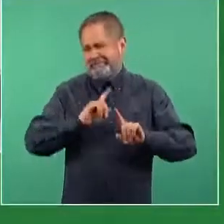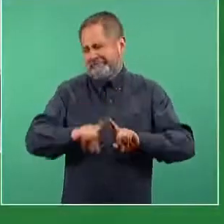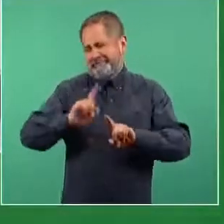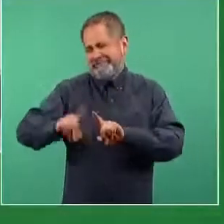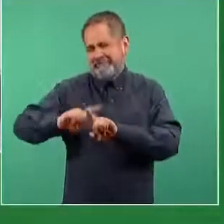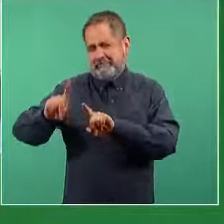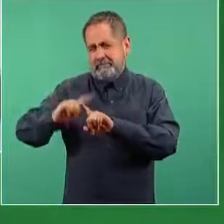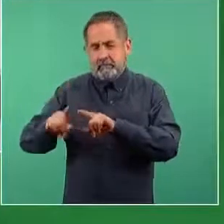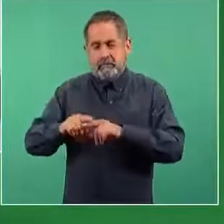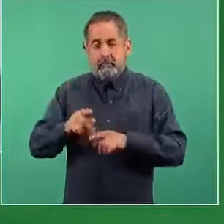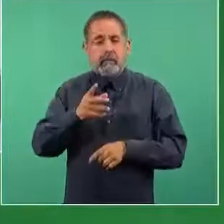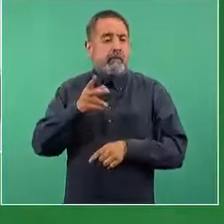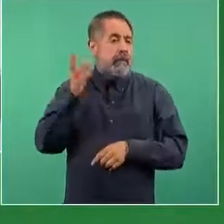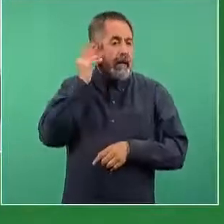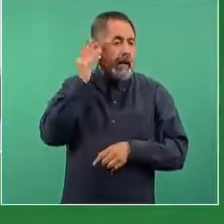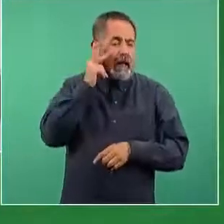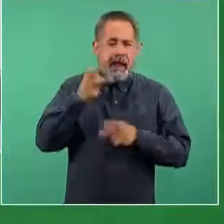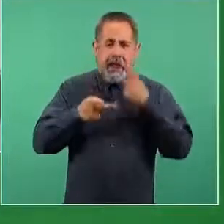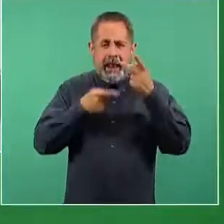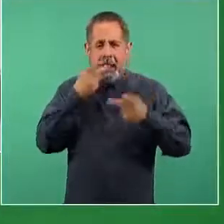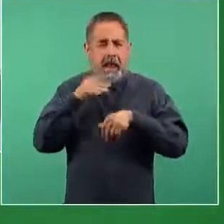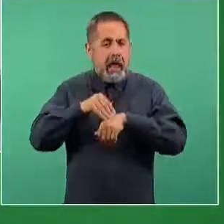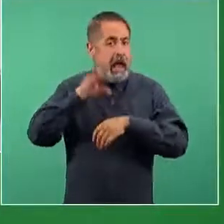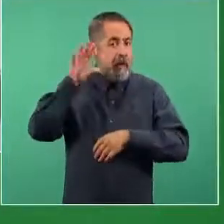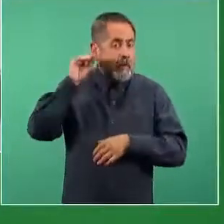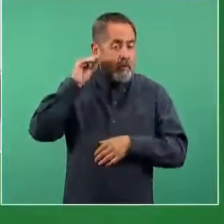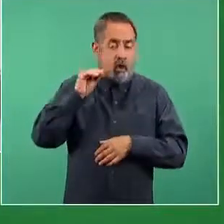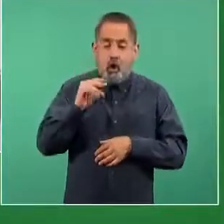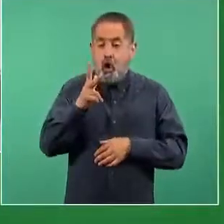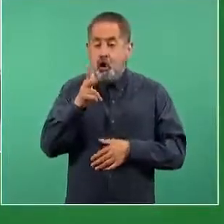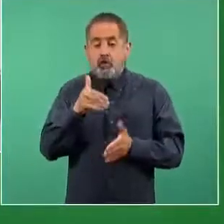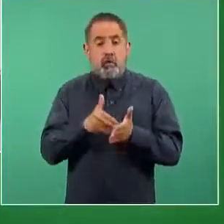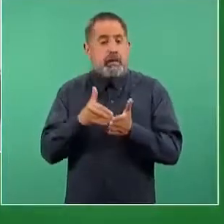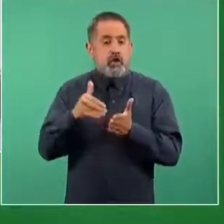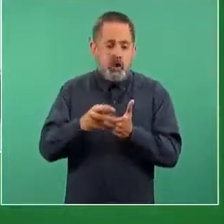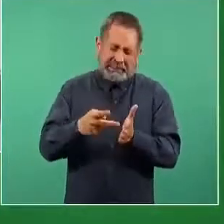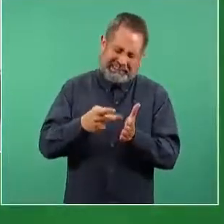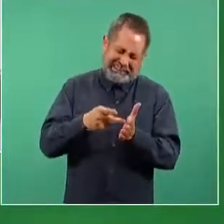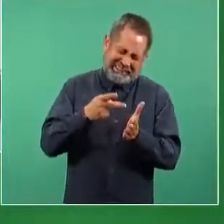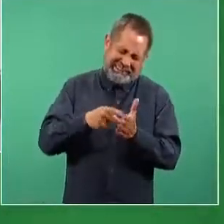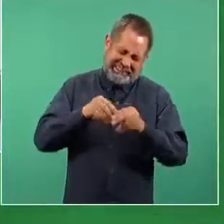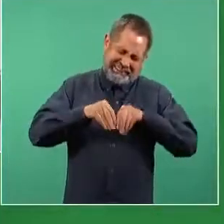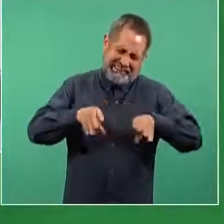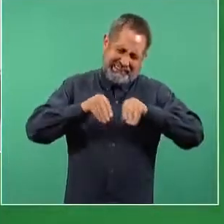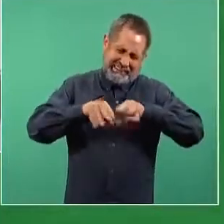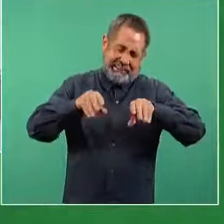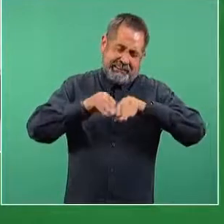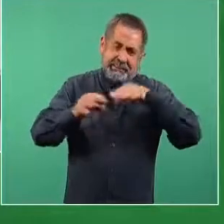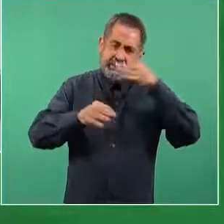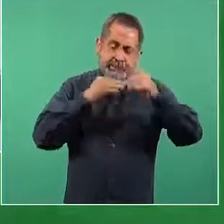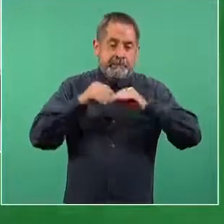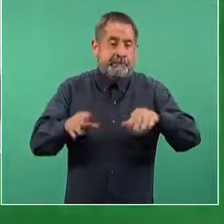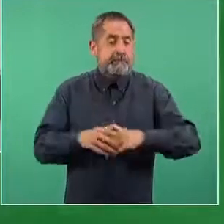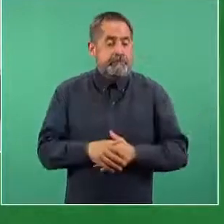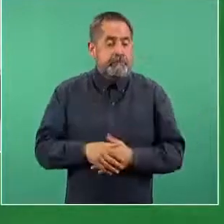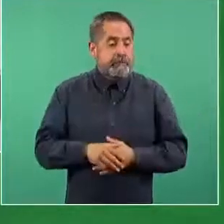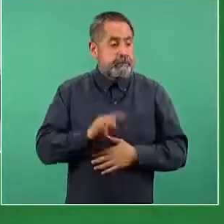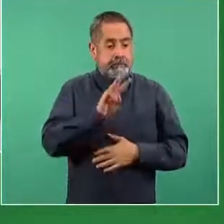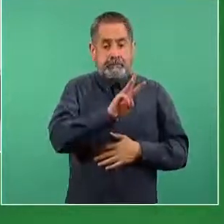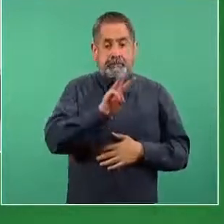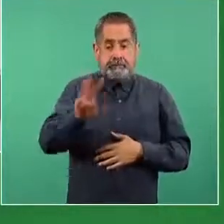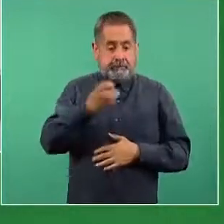y transmisiones en vivo, rebasamos los 8 millones de impactos a la ciudadanía. La página de